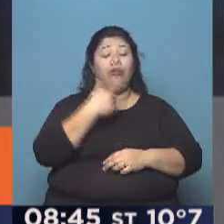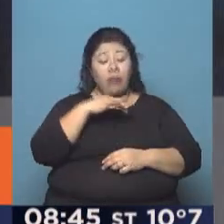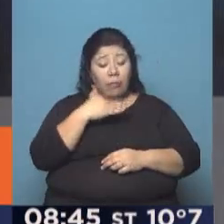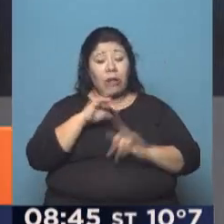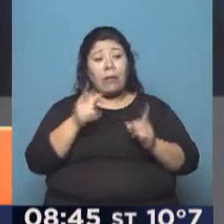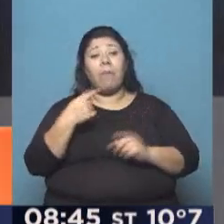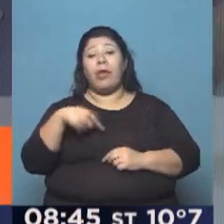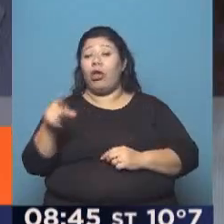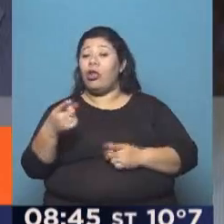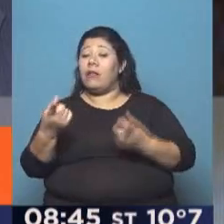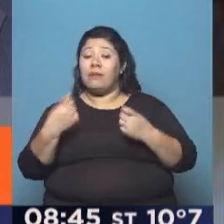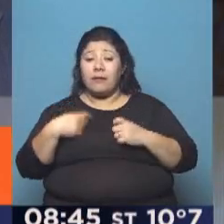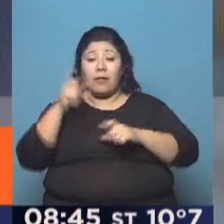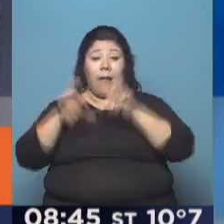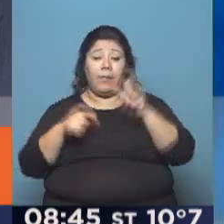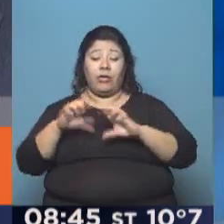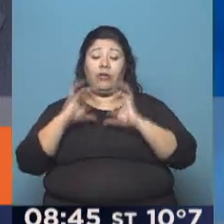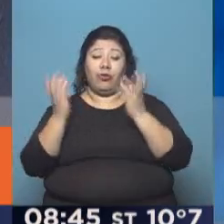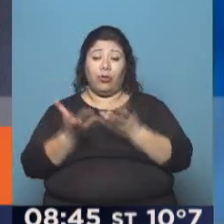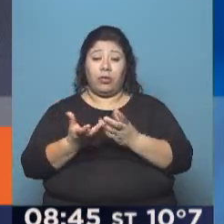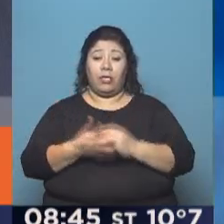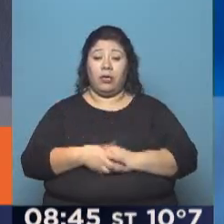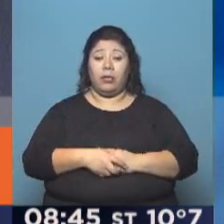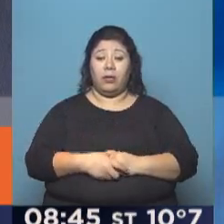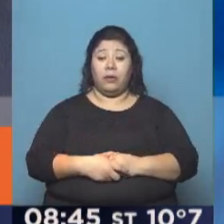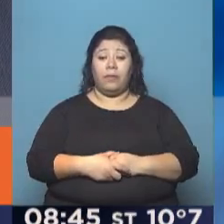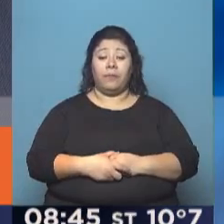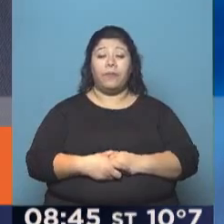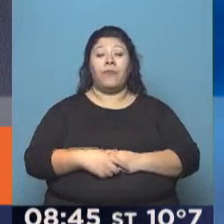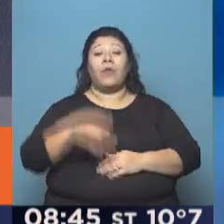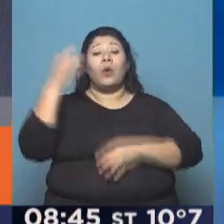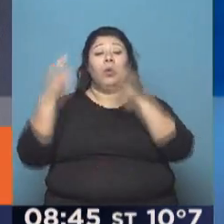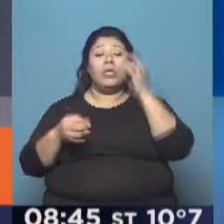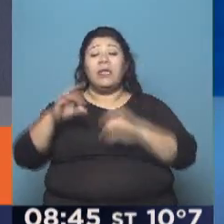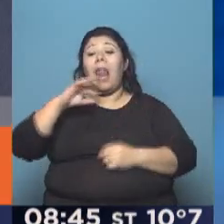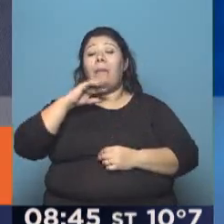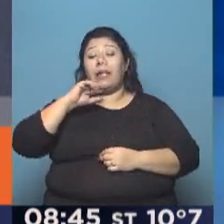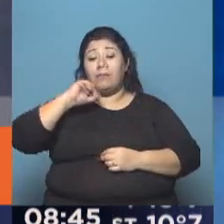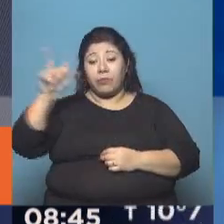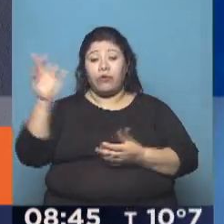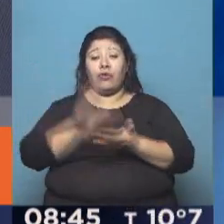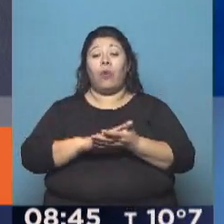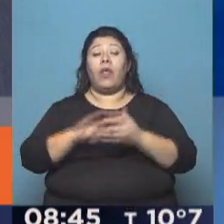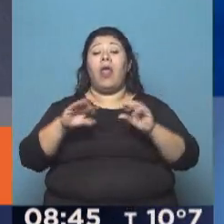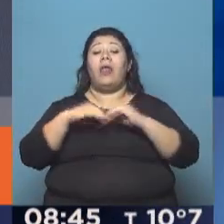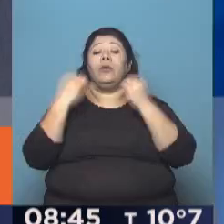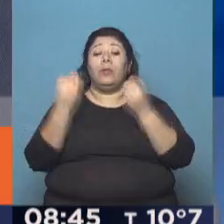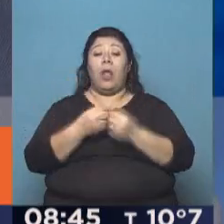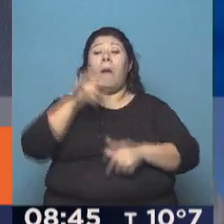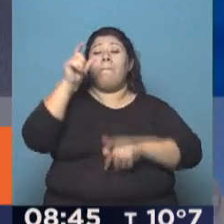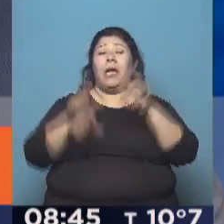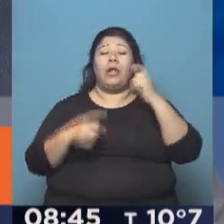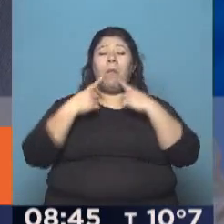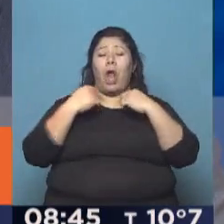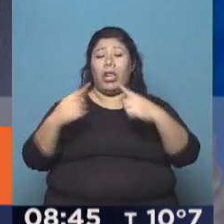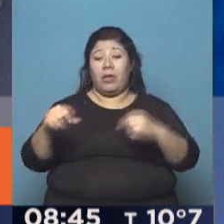parte del gobierno justamente luego de la decisión de la justicia de la ciudad de la plata y la queja de miles de vecinos digo en